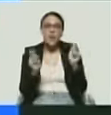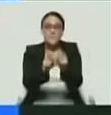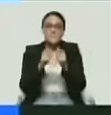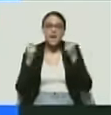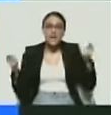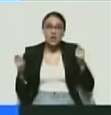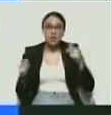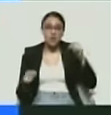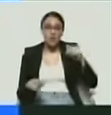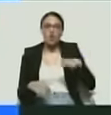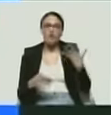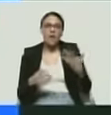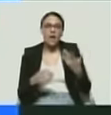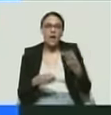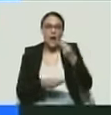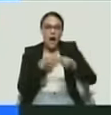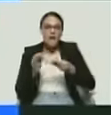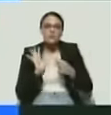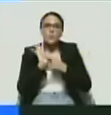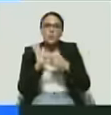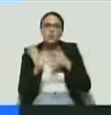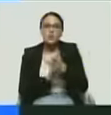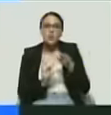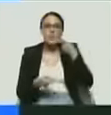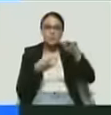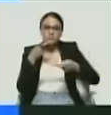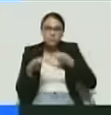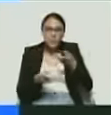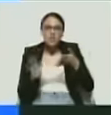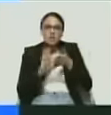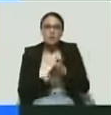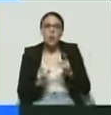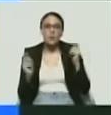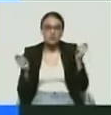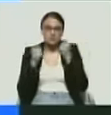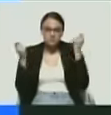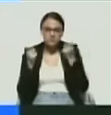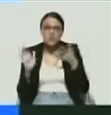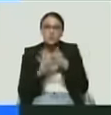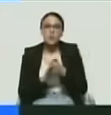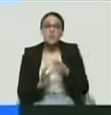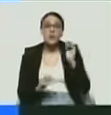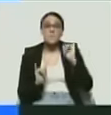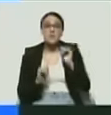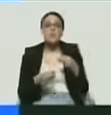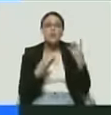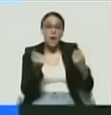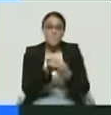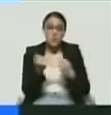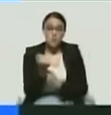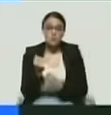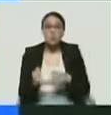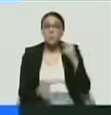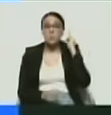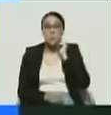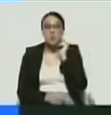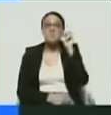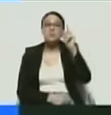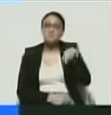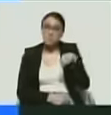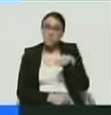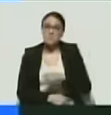acompañó a las luchas libertarias del libertador Simón Bolívar y que significó